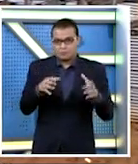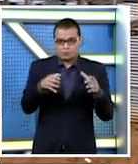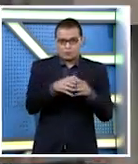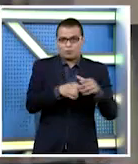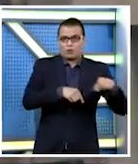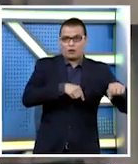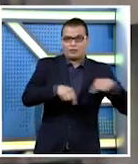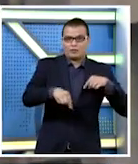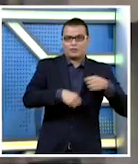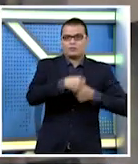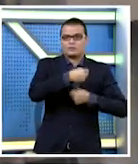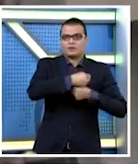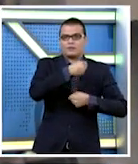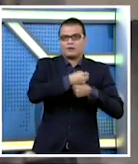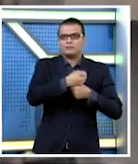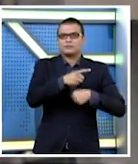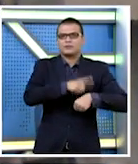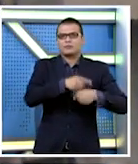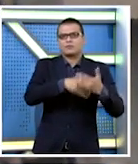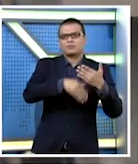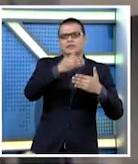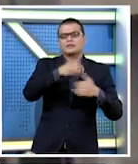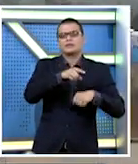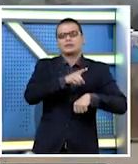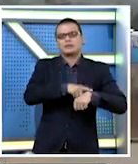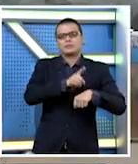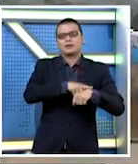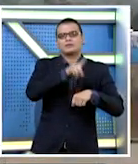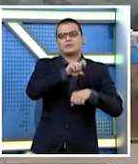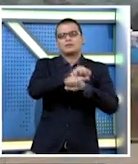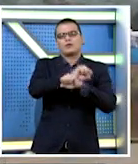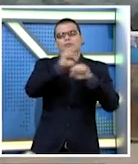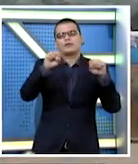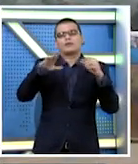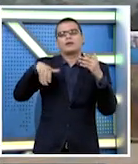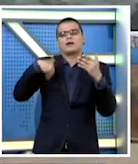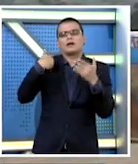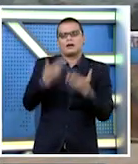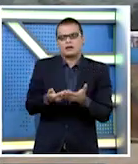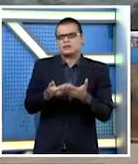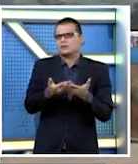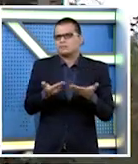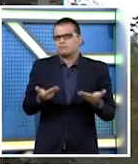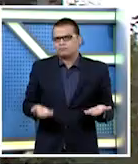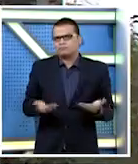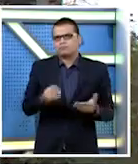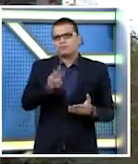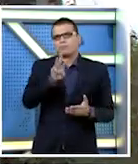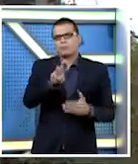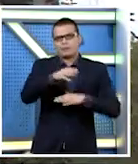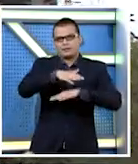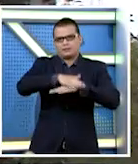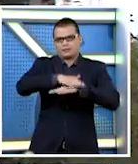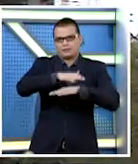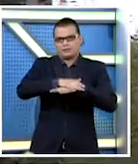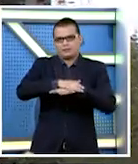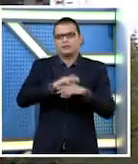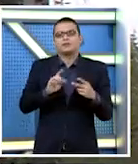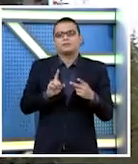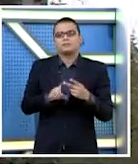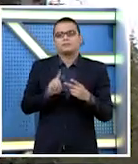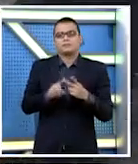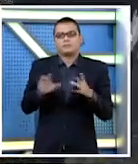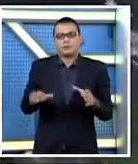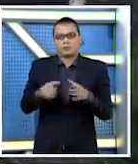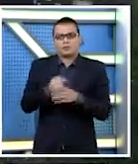la construcción deberán iniciar actividades a partir de las 6 de la mañana y terminar su jornada laboral diaria a las 3 de la tarde. Por su